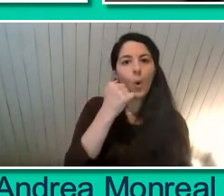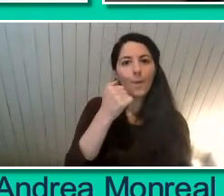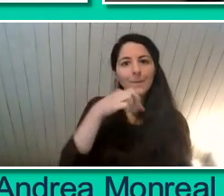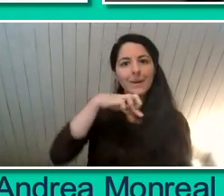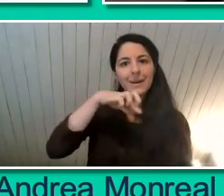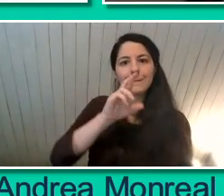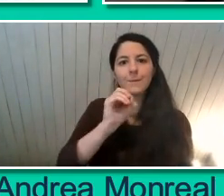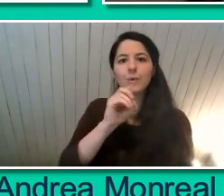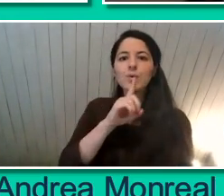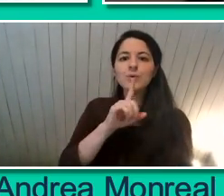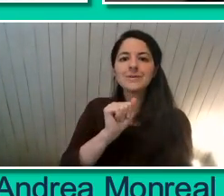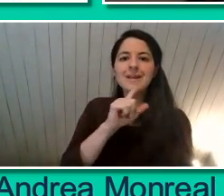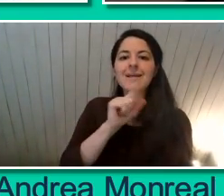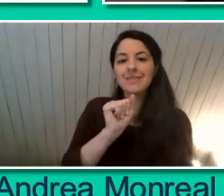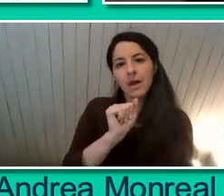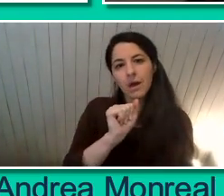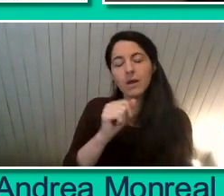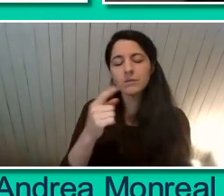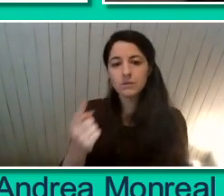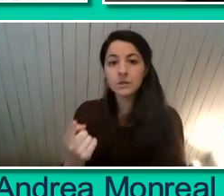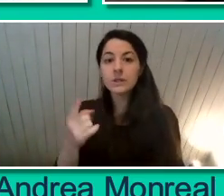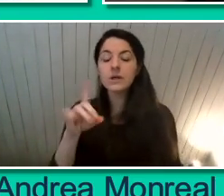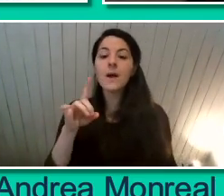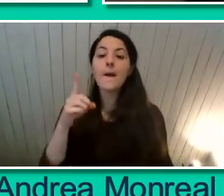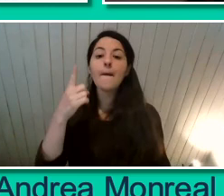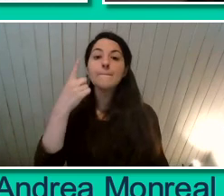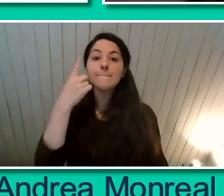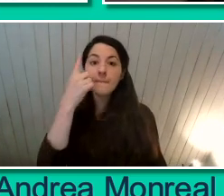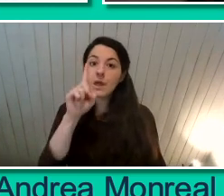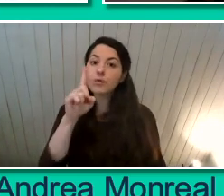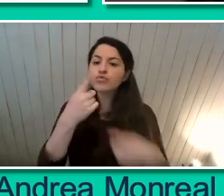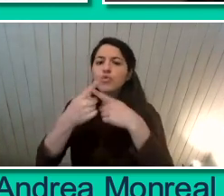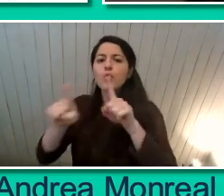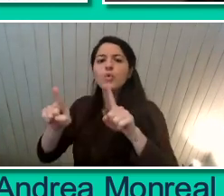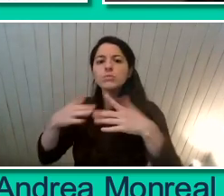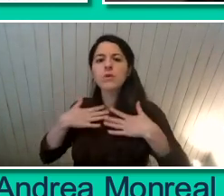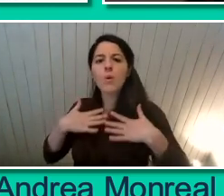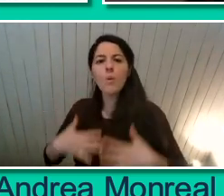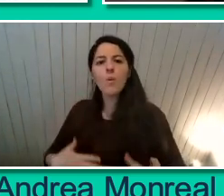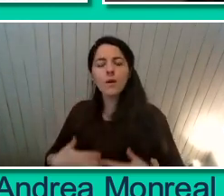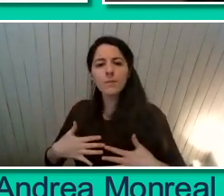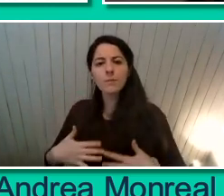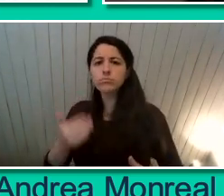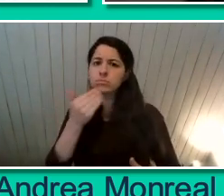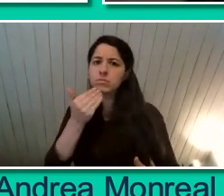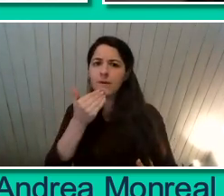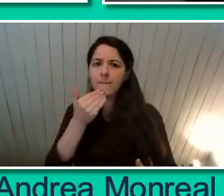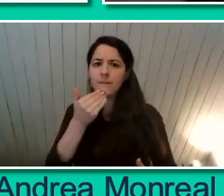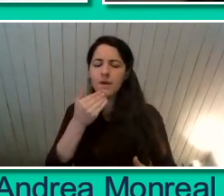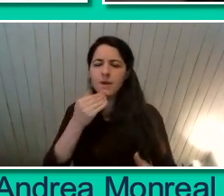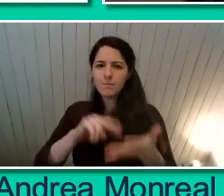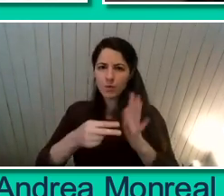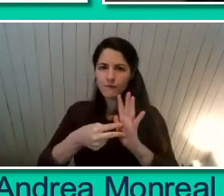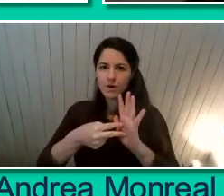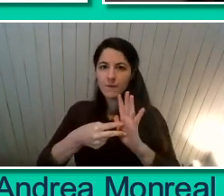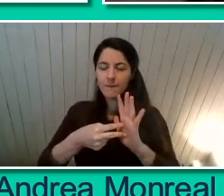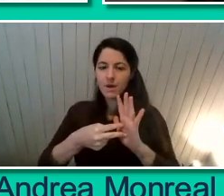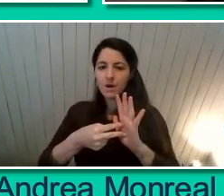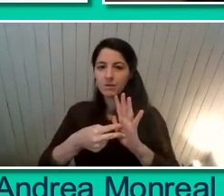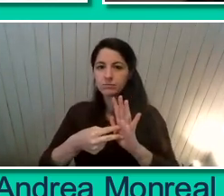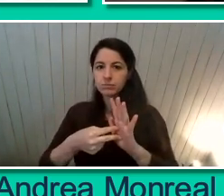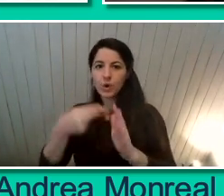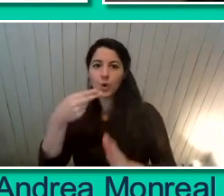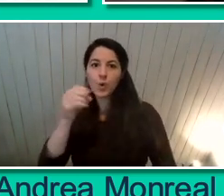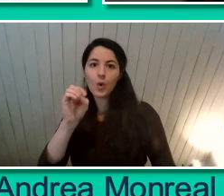Hay otras partes del cuerpo que también se afectan con las hormonas. Lo que mencionan de la cabeza, pues dentro del cerebro,